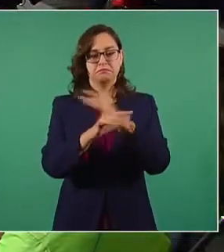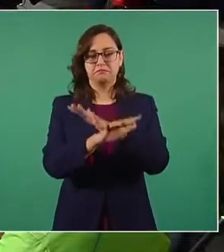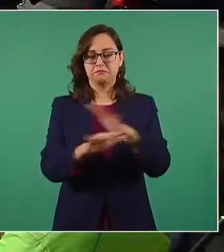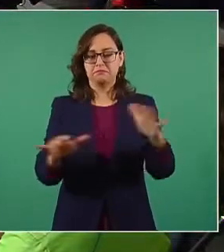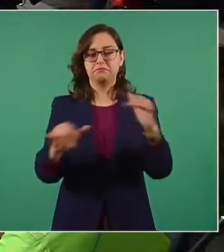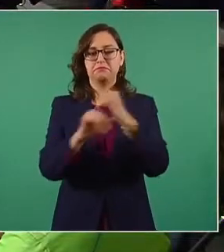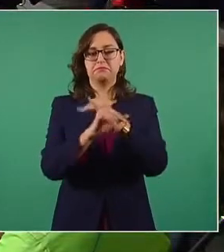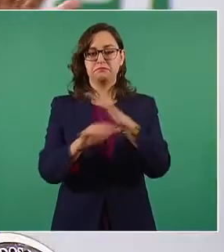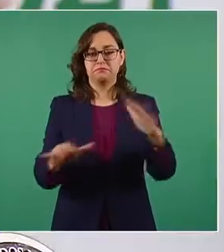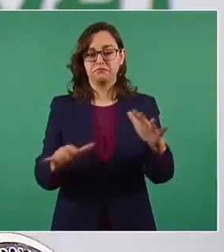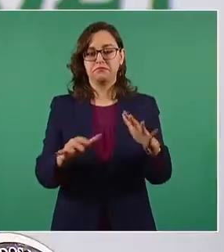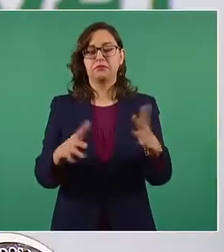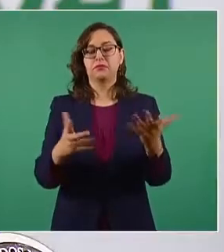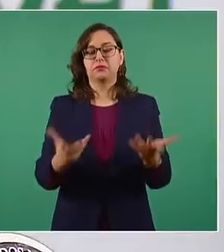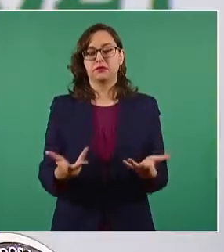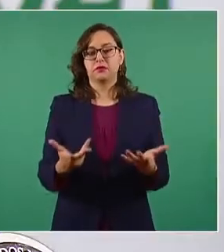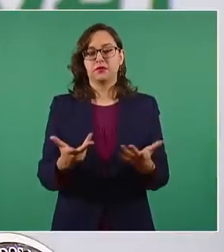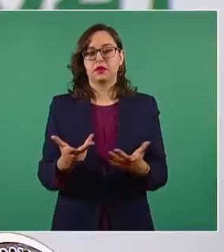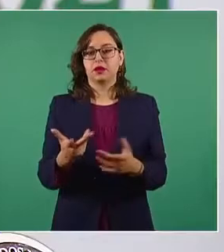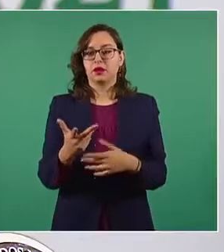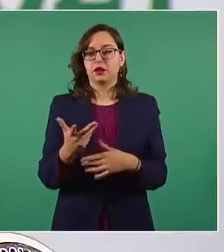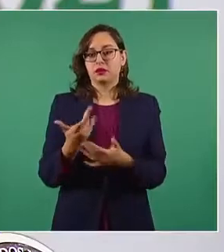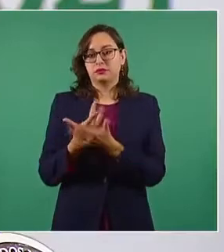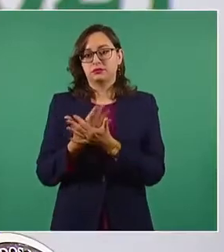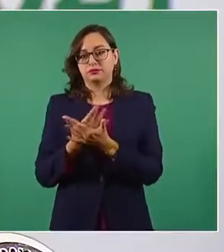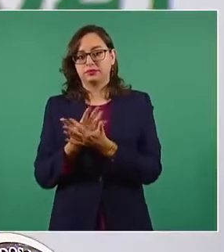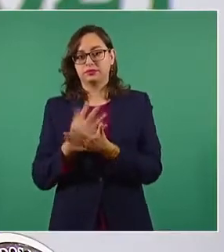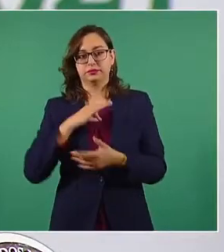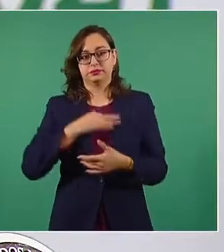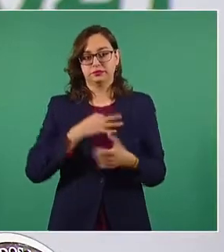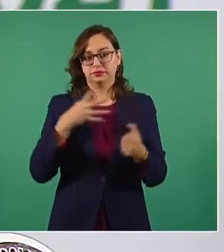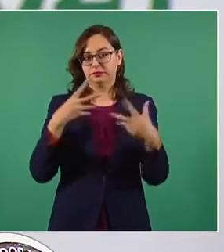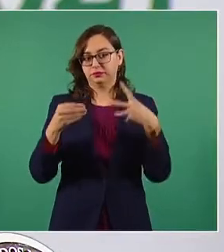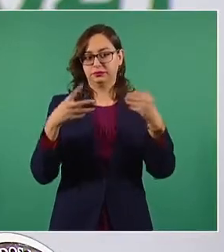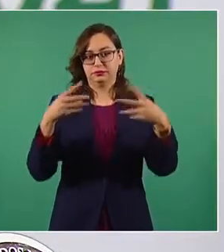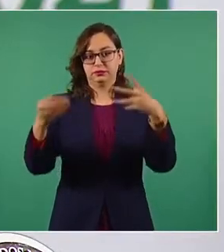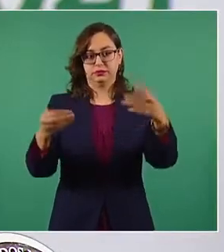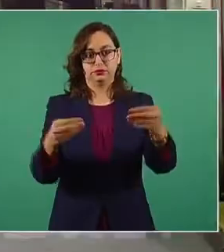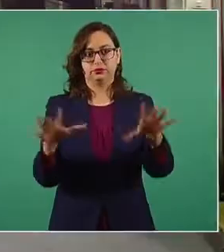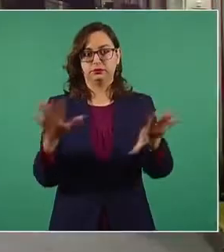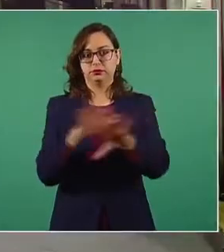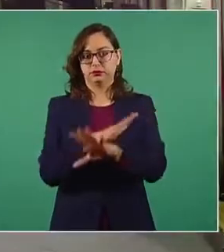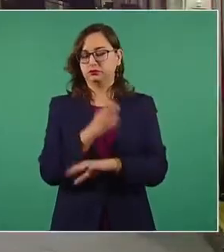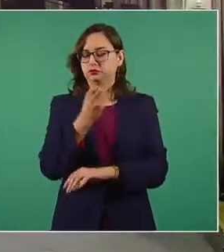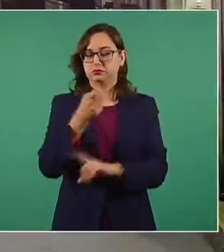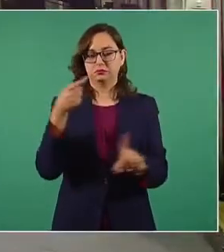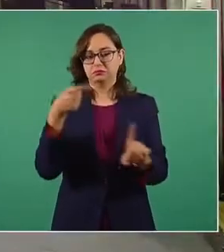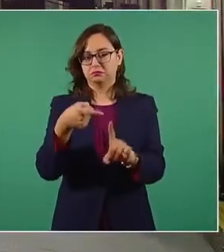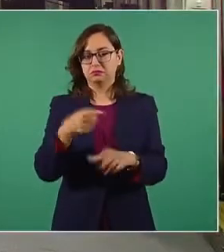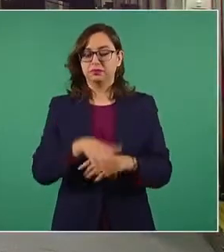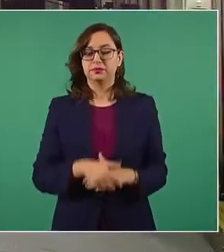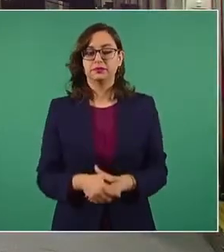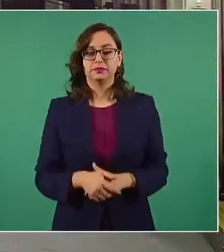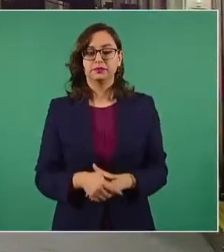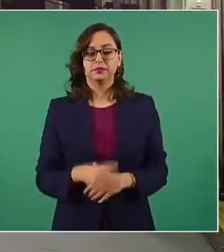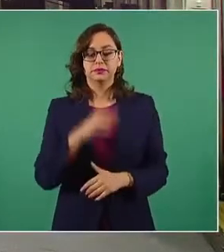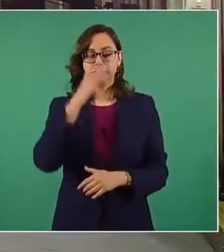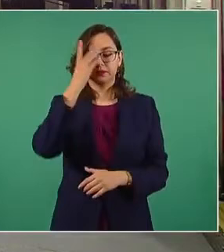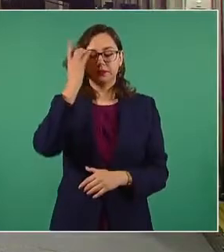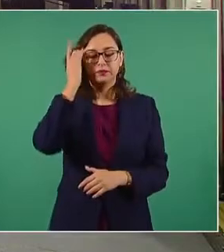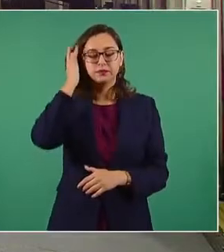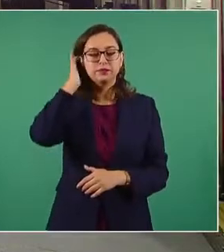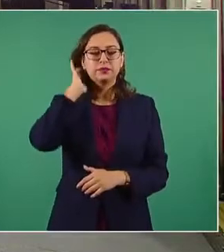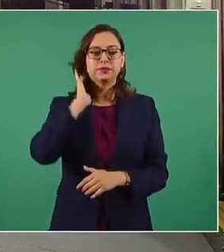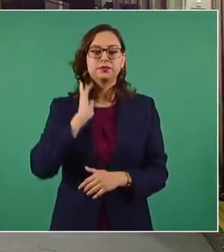la evidencia que estamos en otra circunstancia sanitaria. Pero esa es la razón principal. Gracias. Mi siguiente